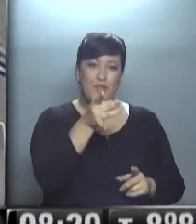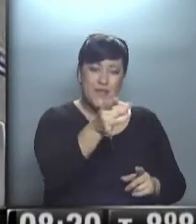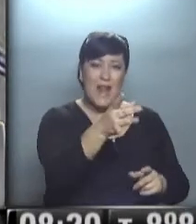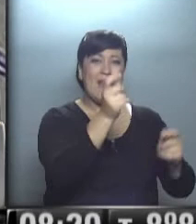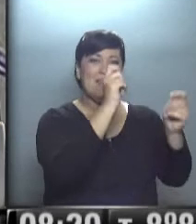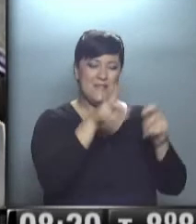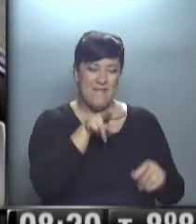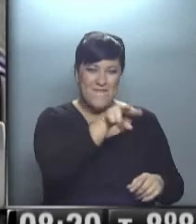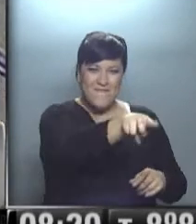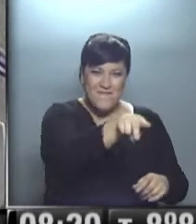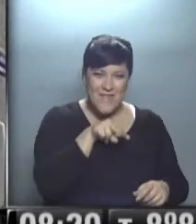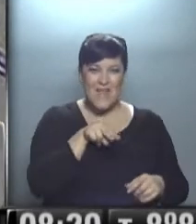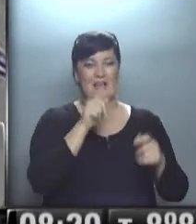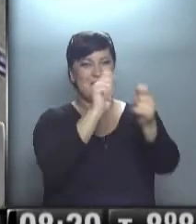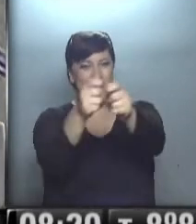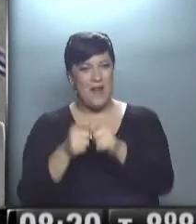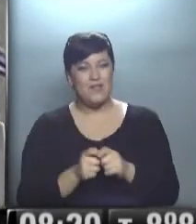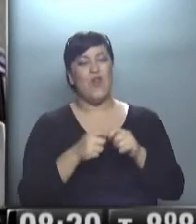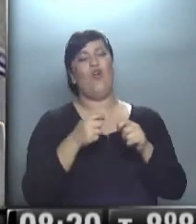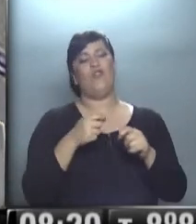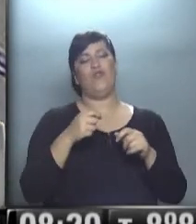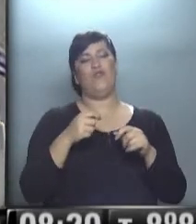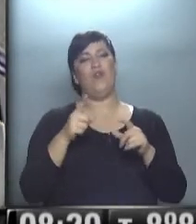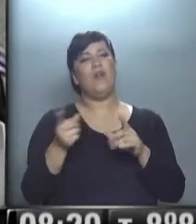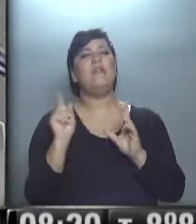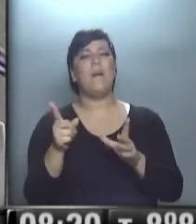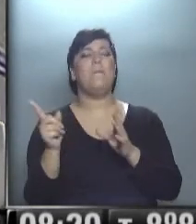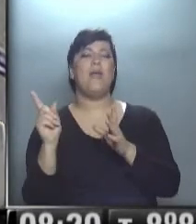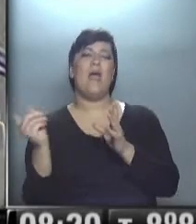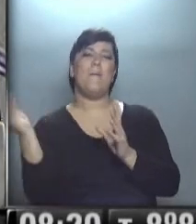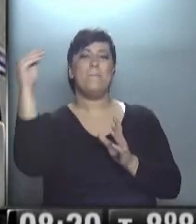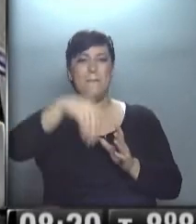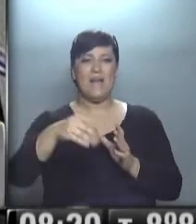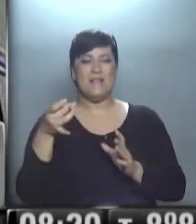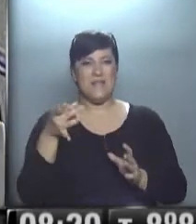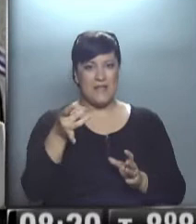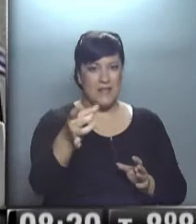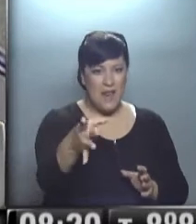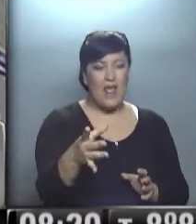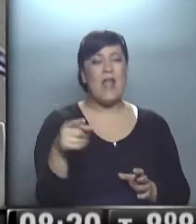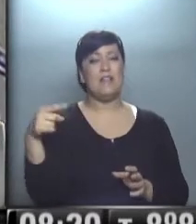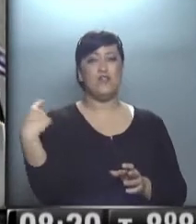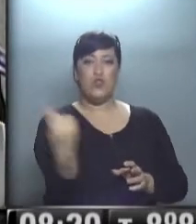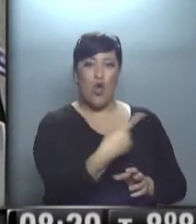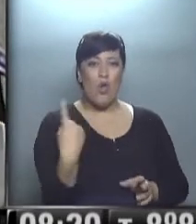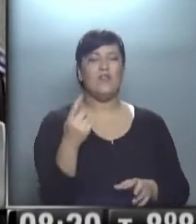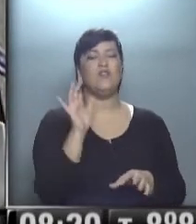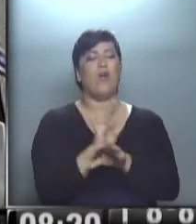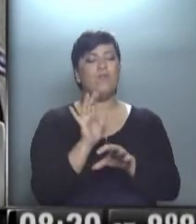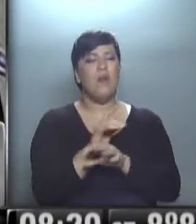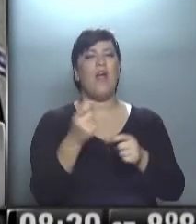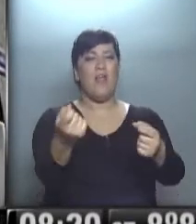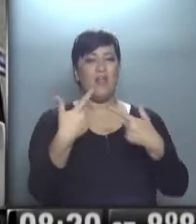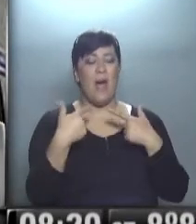estas vías o la renovación total de otras y la incorporación de material rodante esto permitirá por ejemplo que el